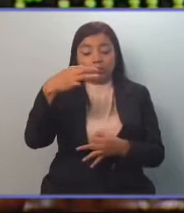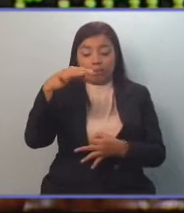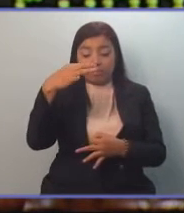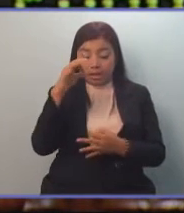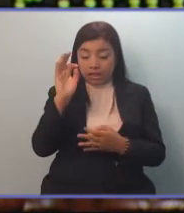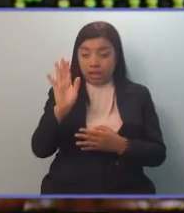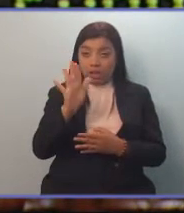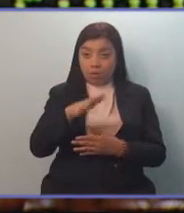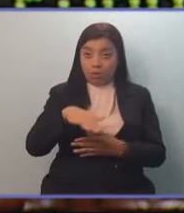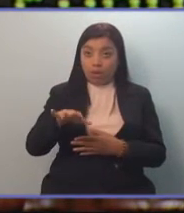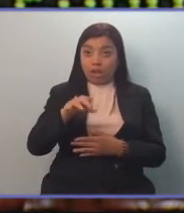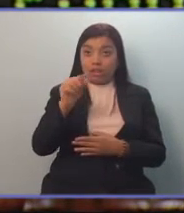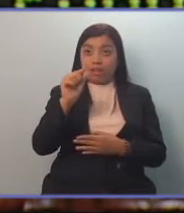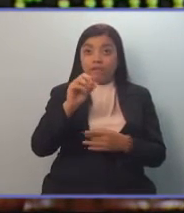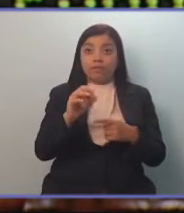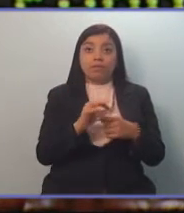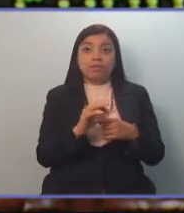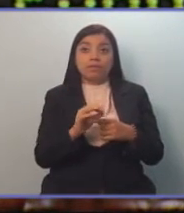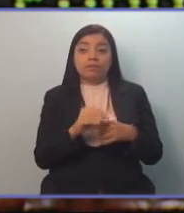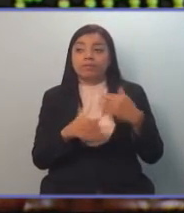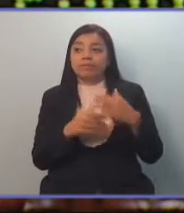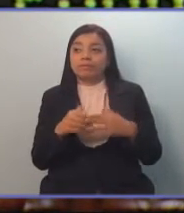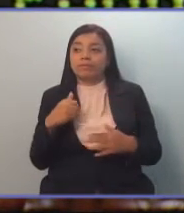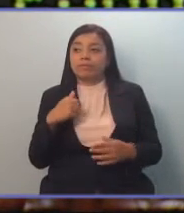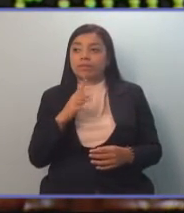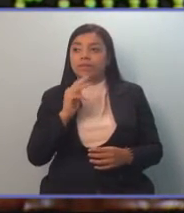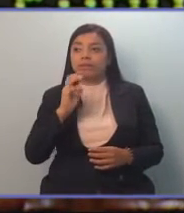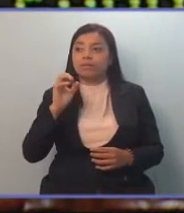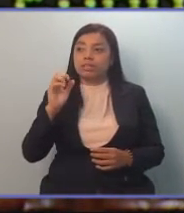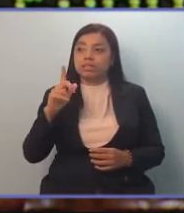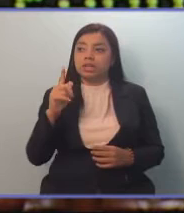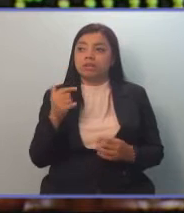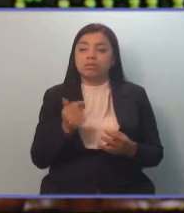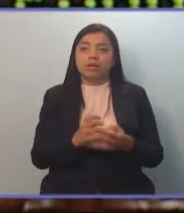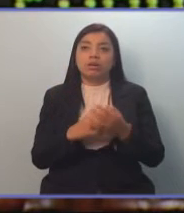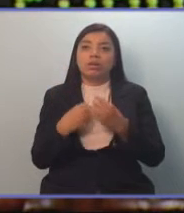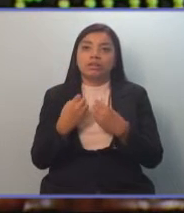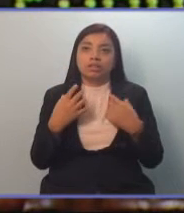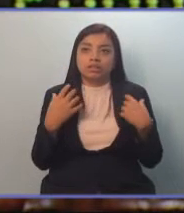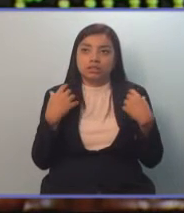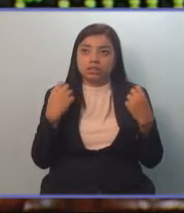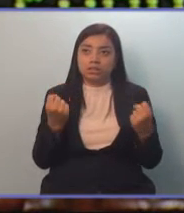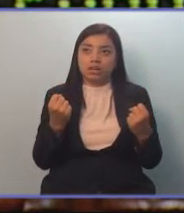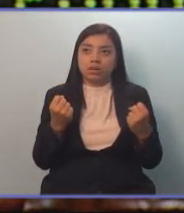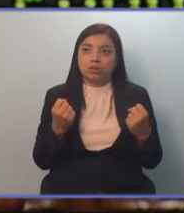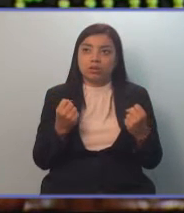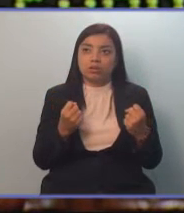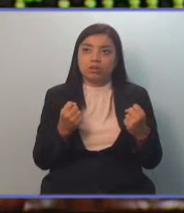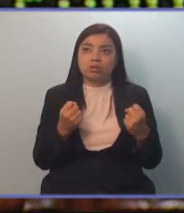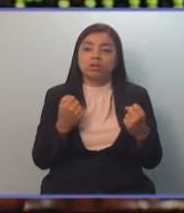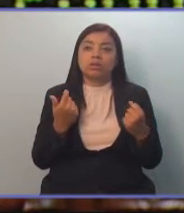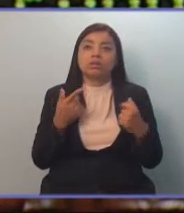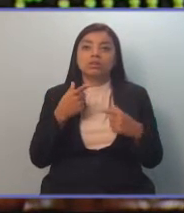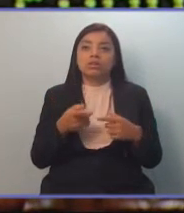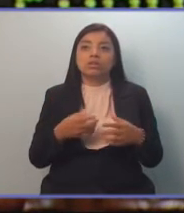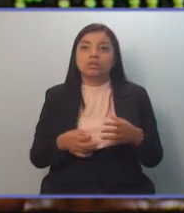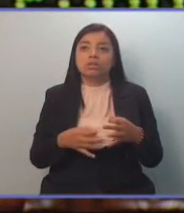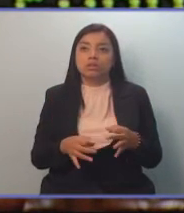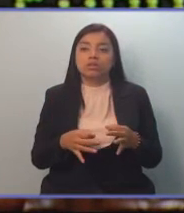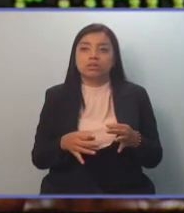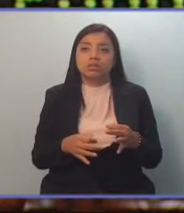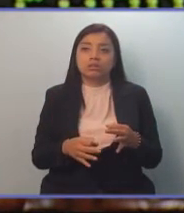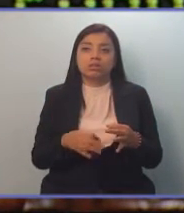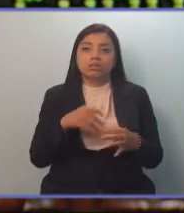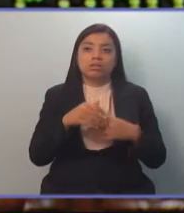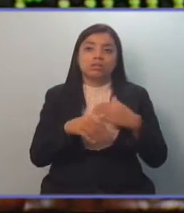de funcionamiento extendida por el MinSal a través de las unidades de salud de la localidad, exceptuando de este requisito el área